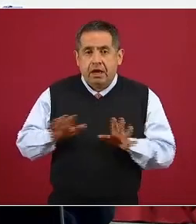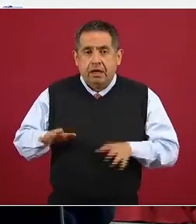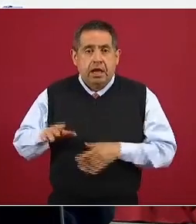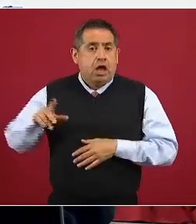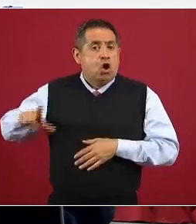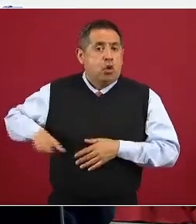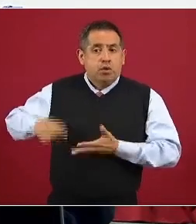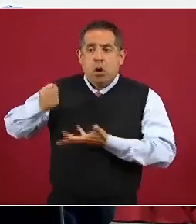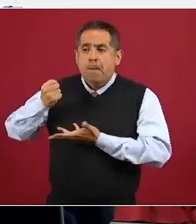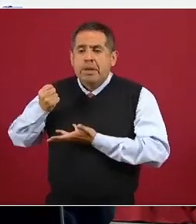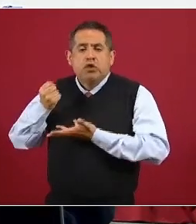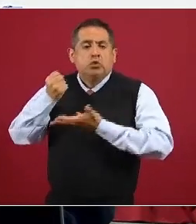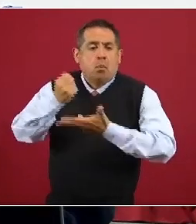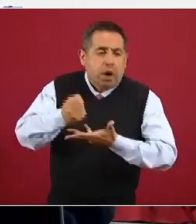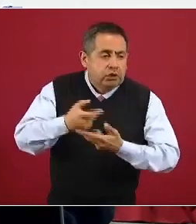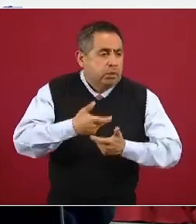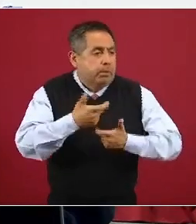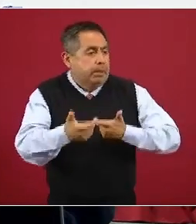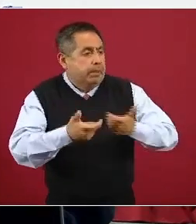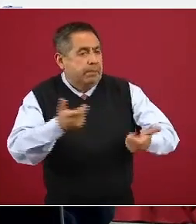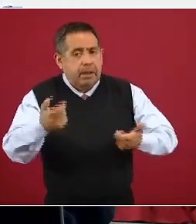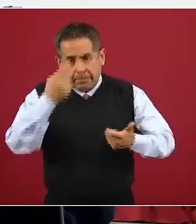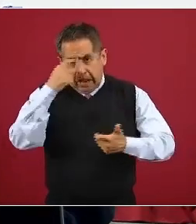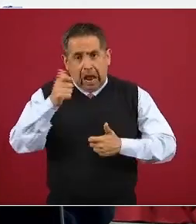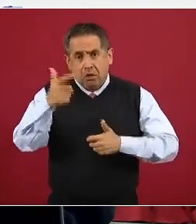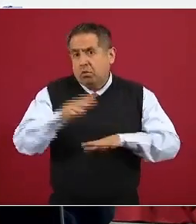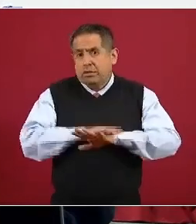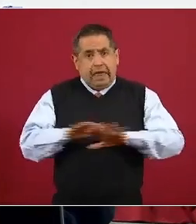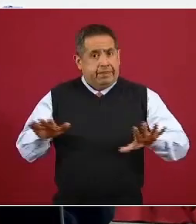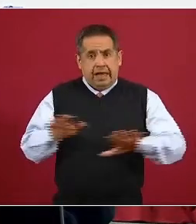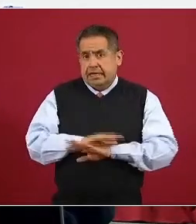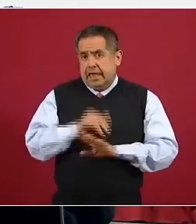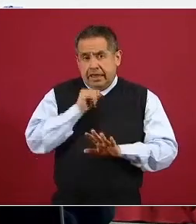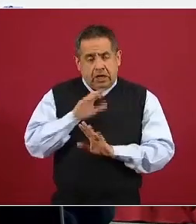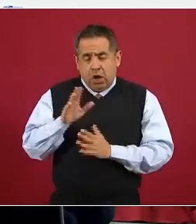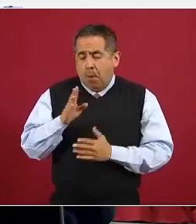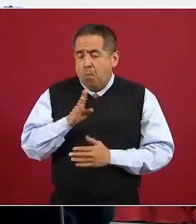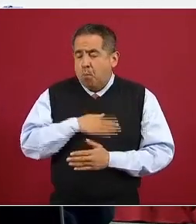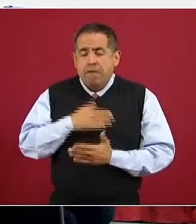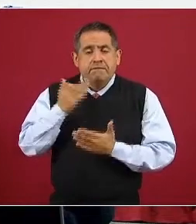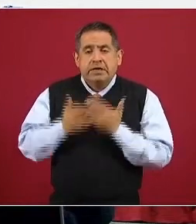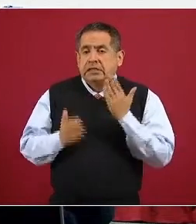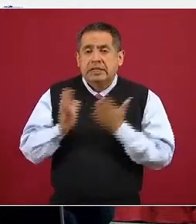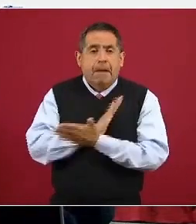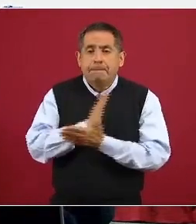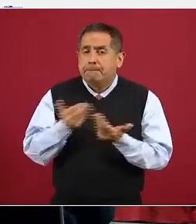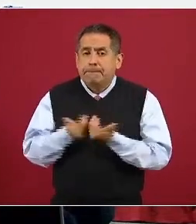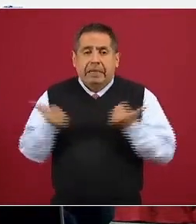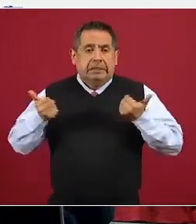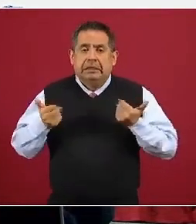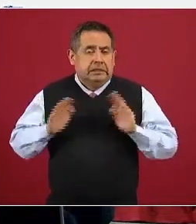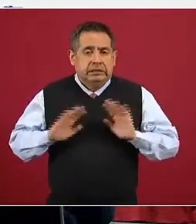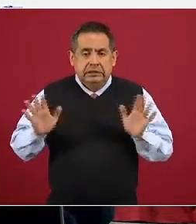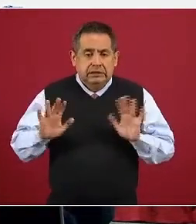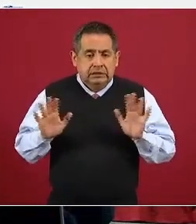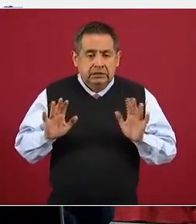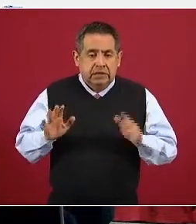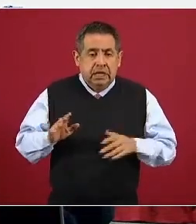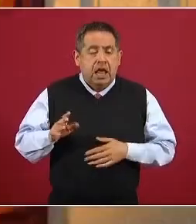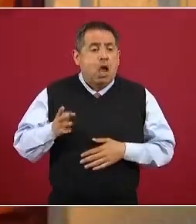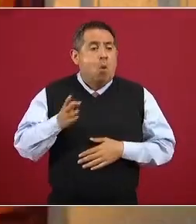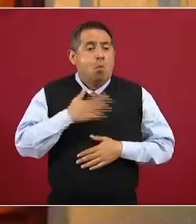presupuesto asignado para financiar el que éste se lleve a cabo. El Buen Fin es un